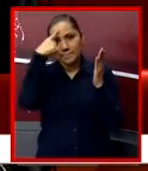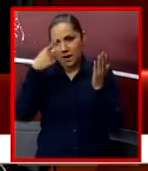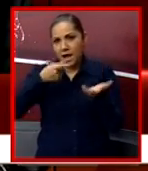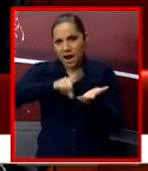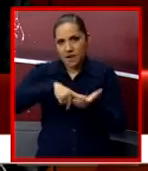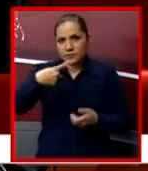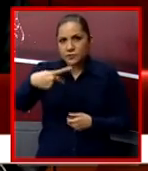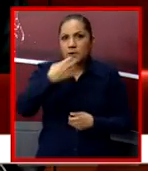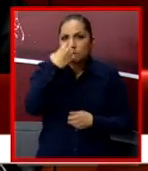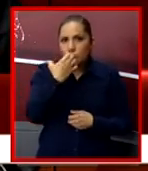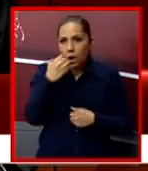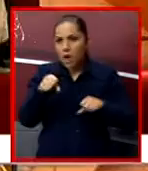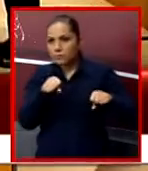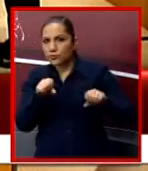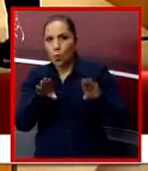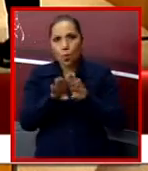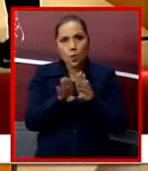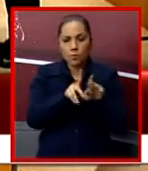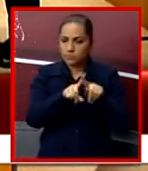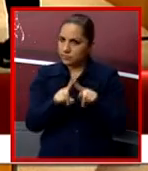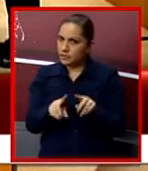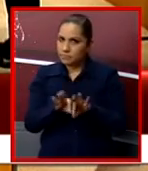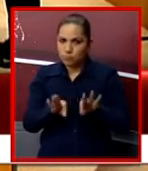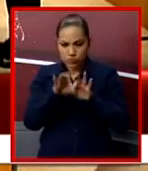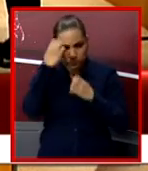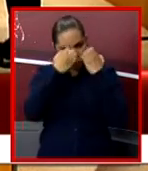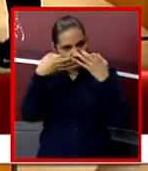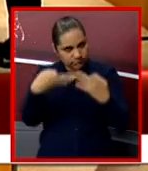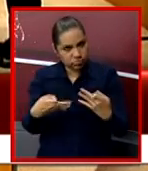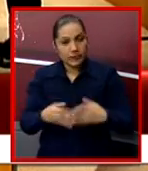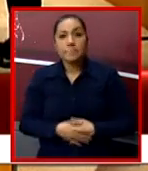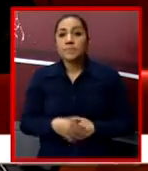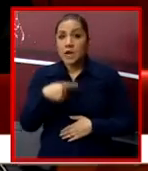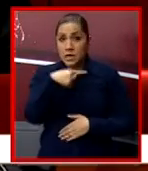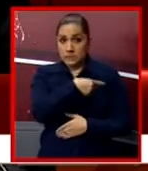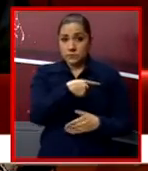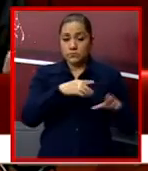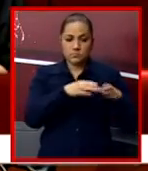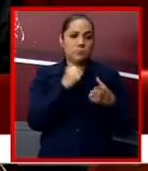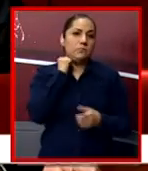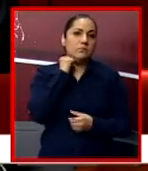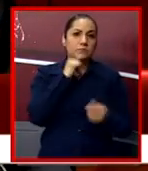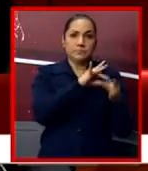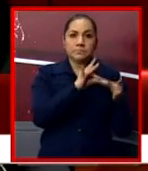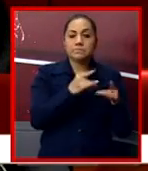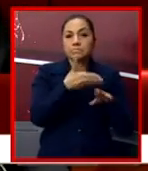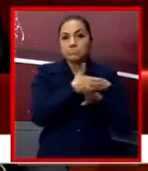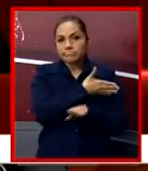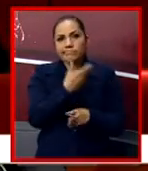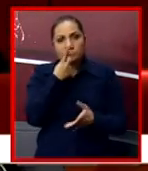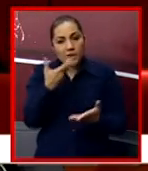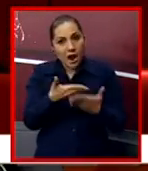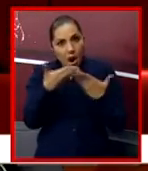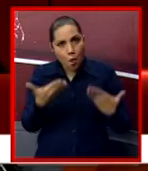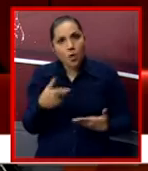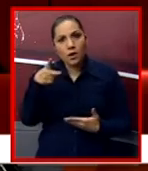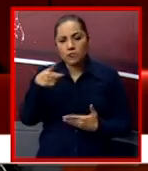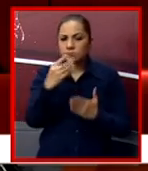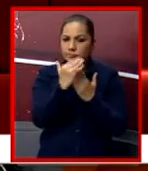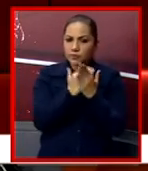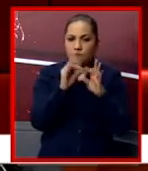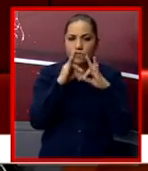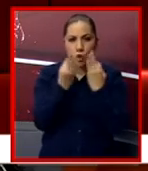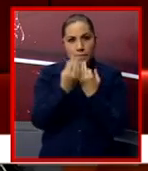escuelas. El legislador lamentó que no se hayan aplicado los programas para la atención de sismos de gran magnitud.